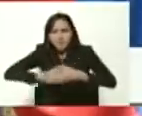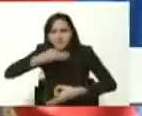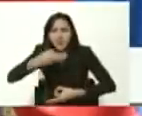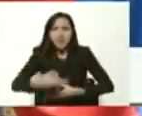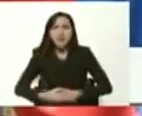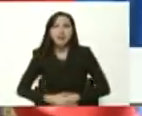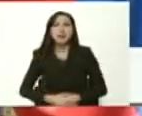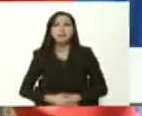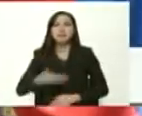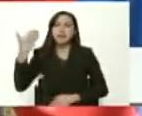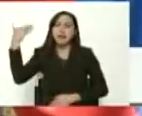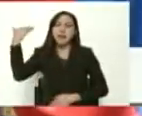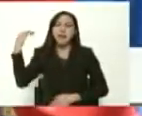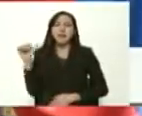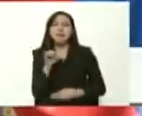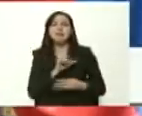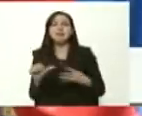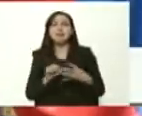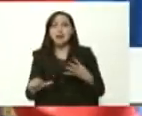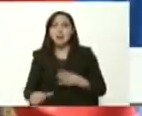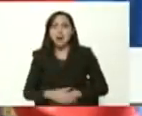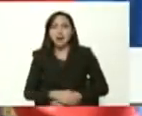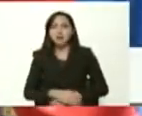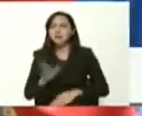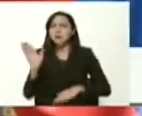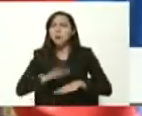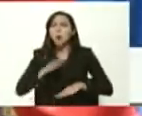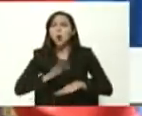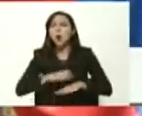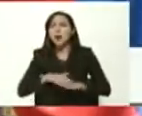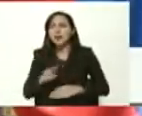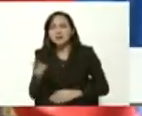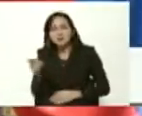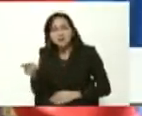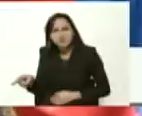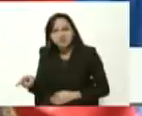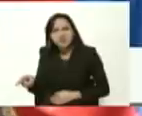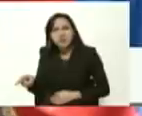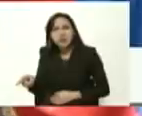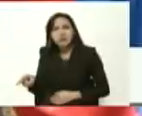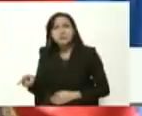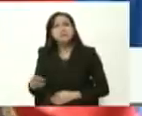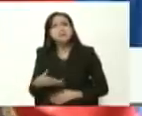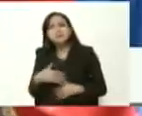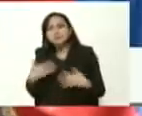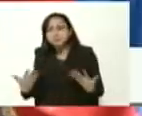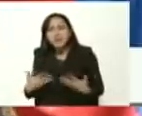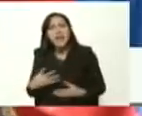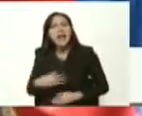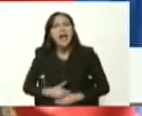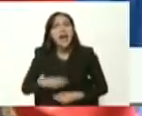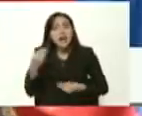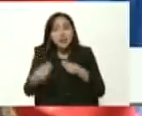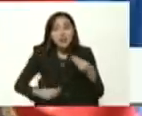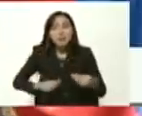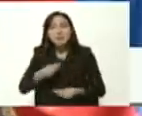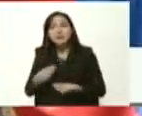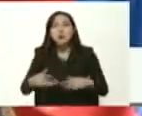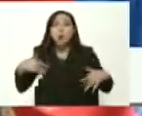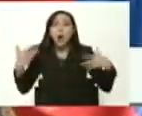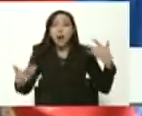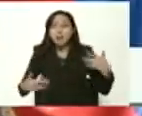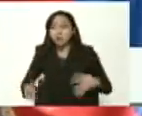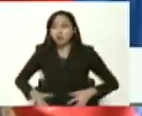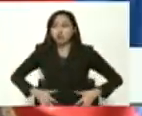varias semanas, por existir indicios de actividades de